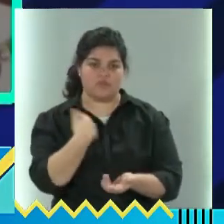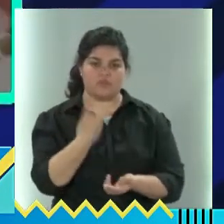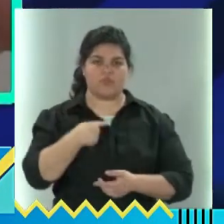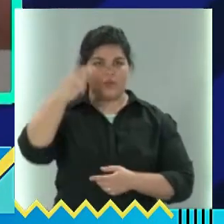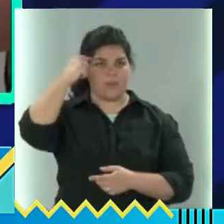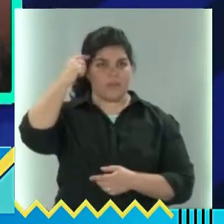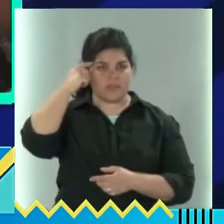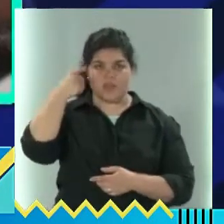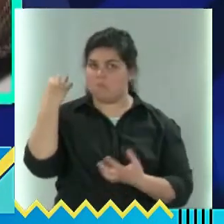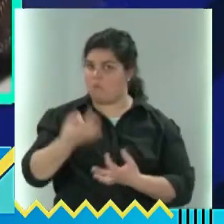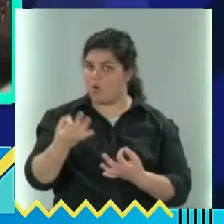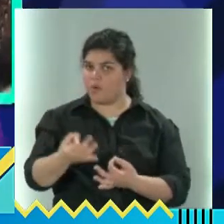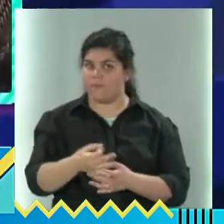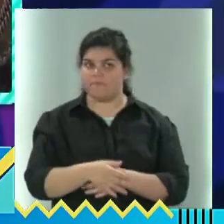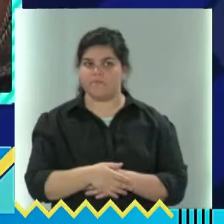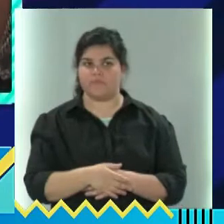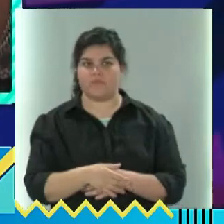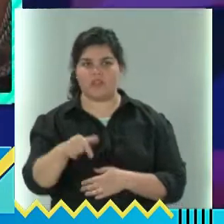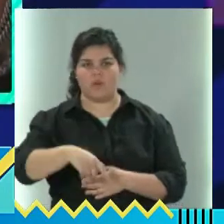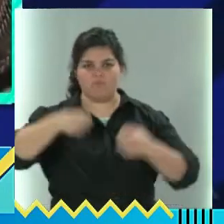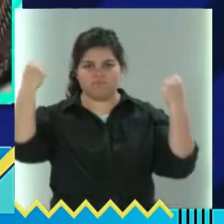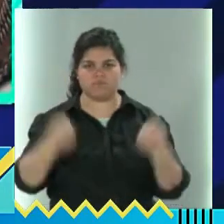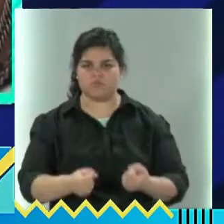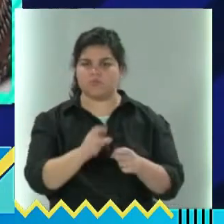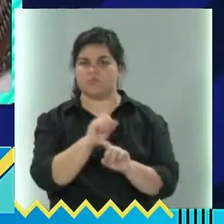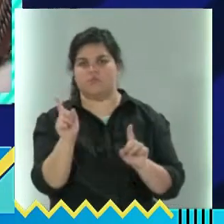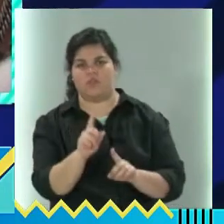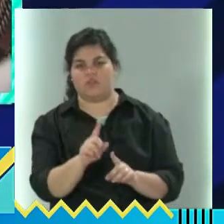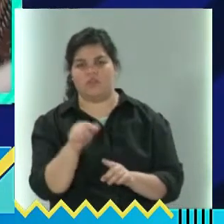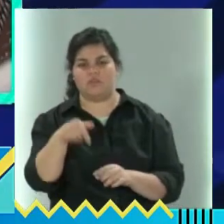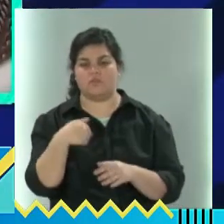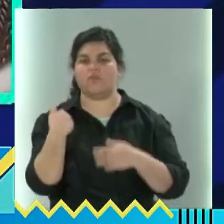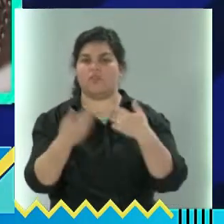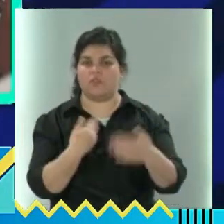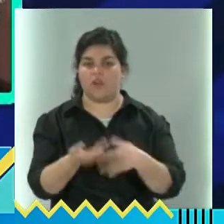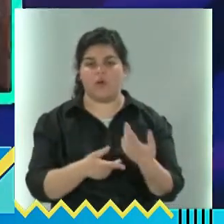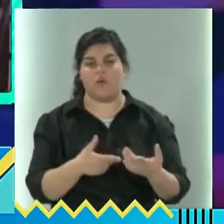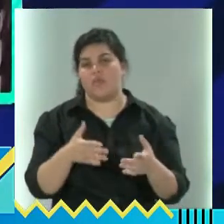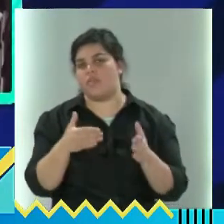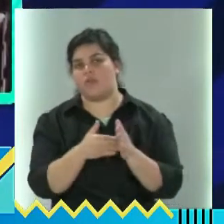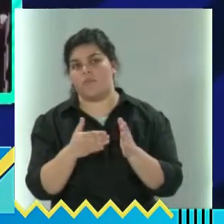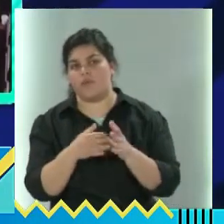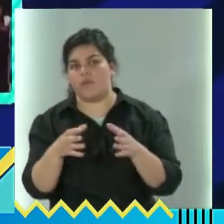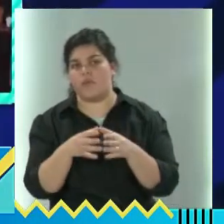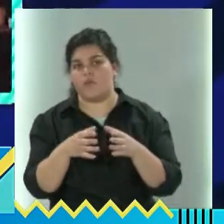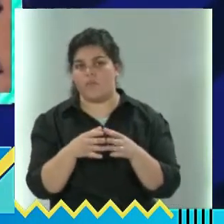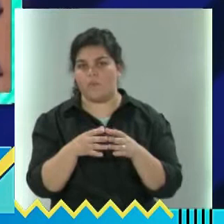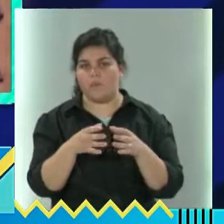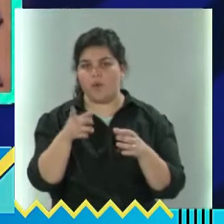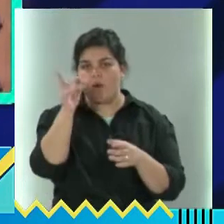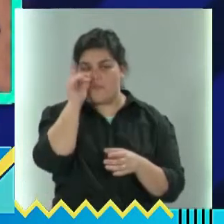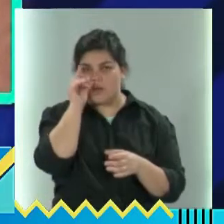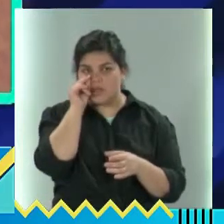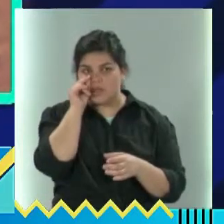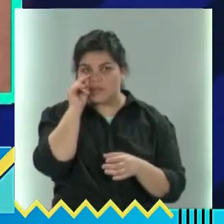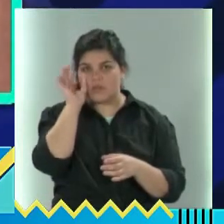como acertadas. No es un obstinamiento, sino que muchas veces va en la posición política, como muchas veces la